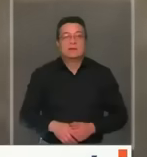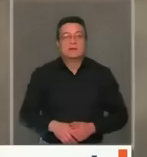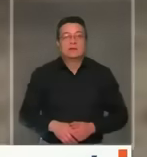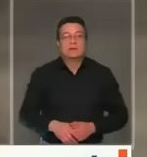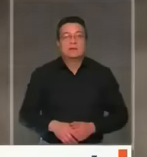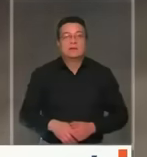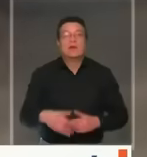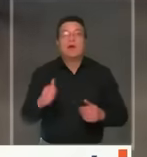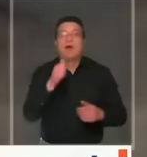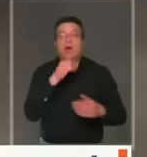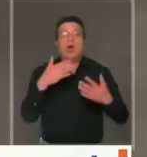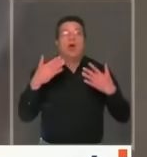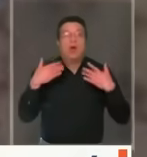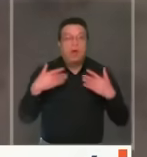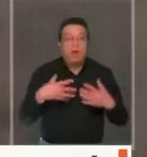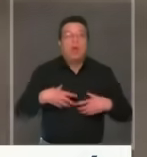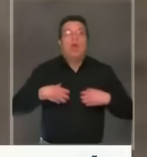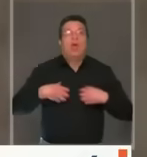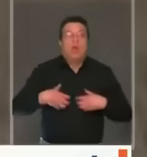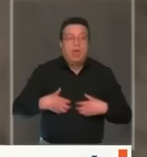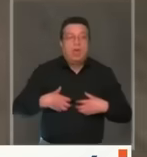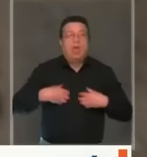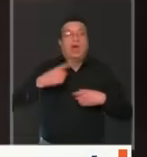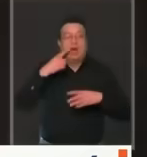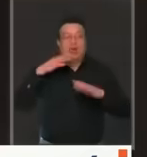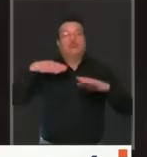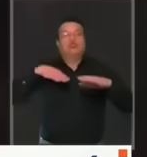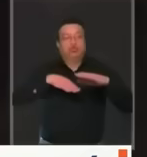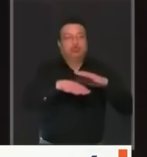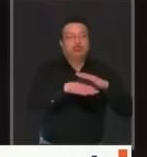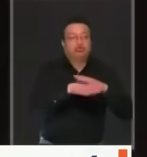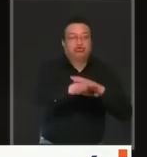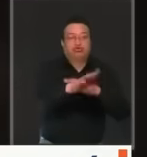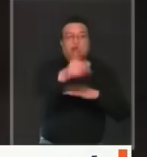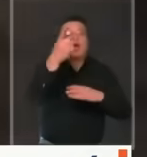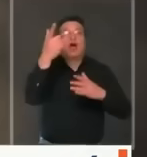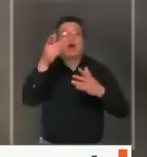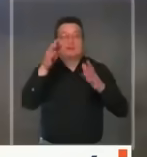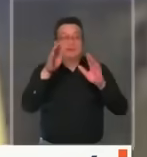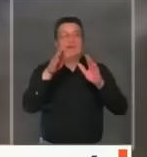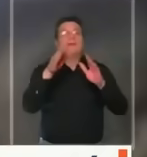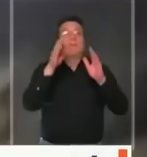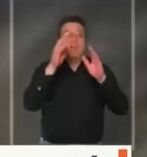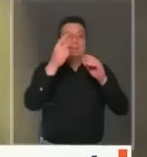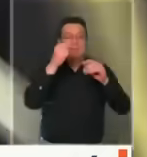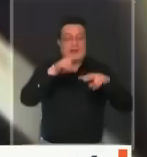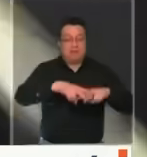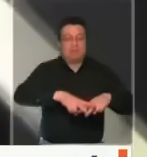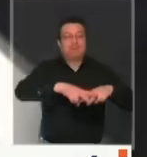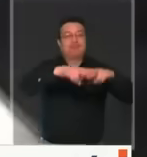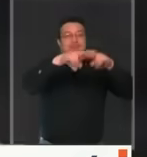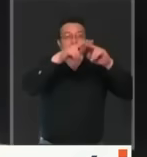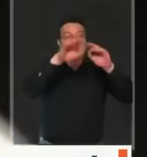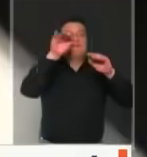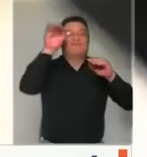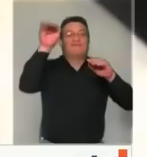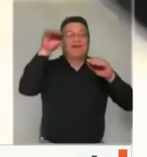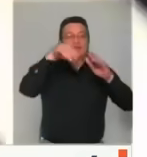Falta el aire. Lo que descubrieron fue un túnel y este iba a la bóveda de la casa matriz de Brinks en la región de